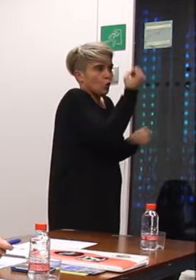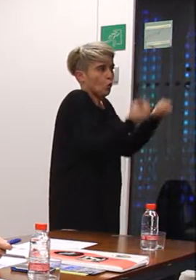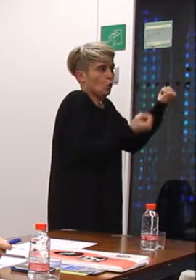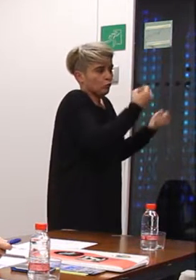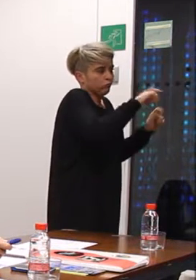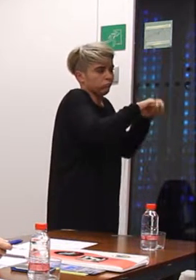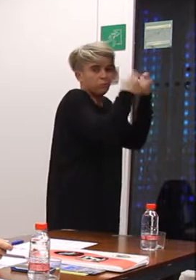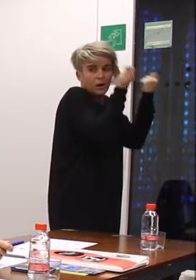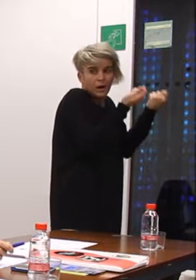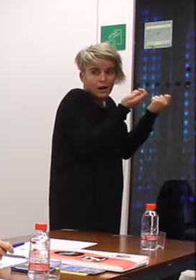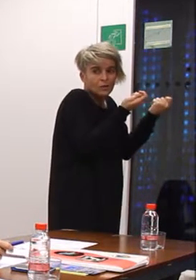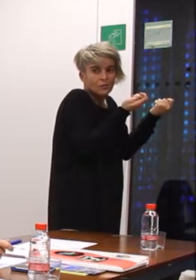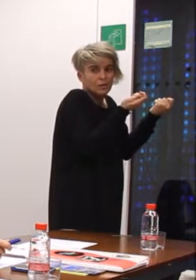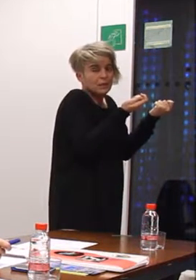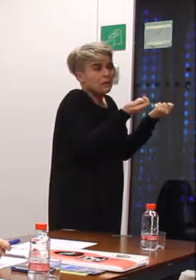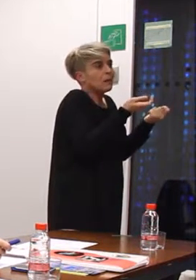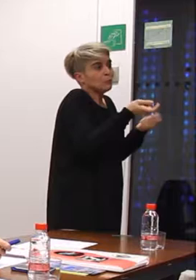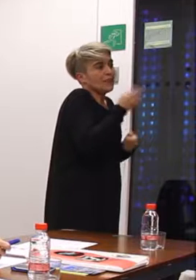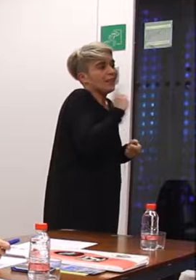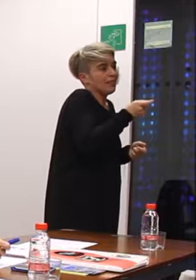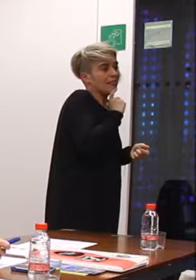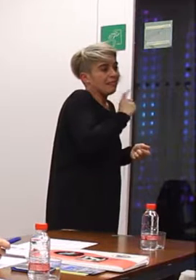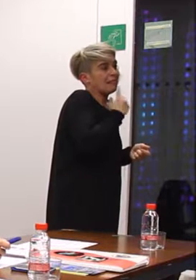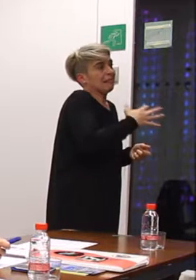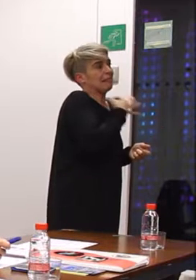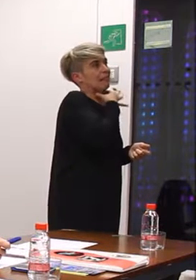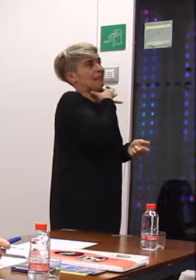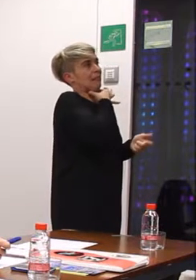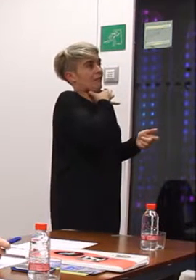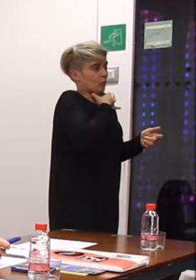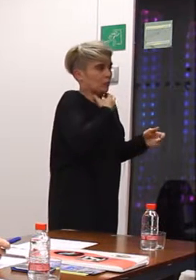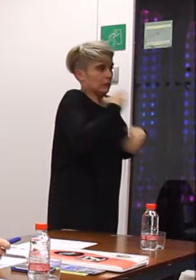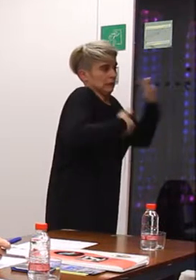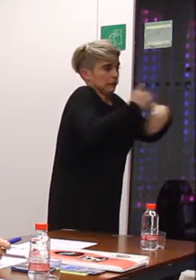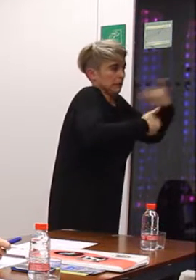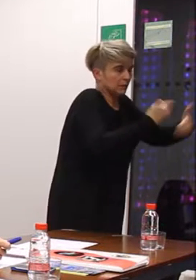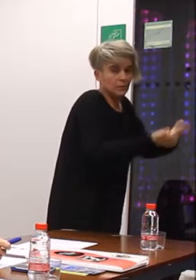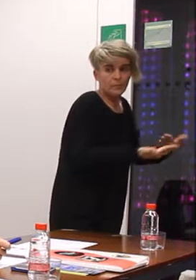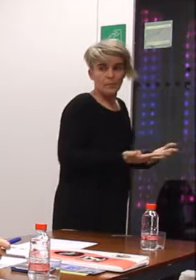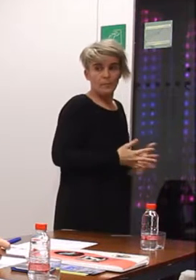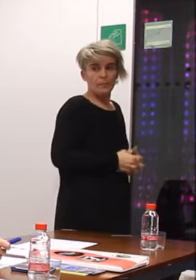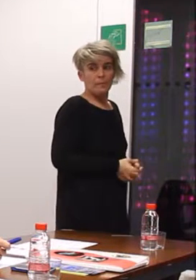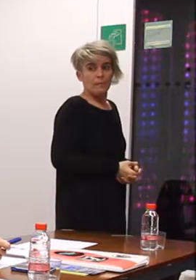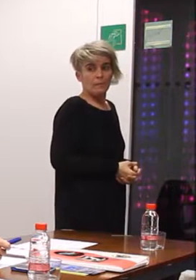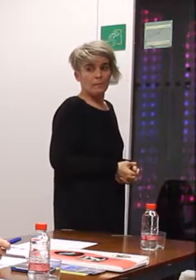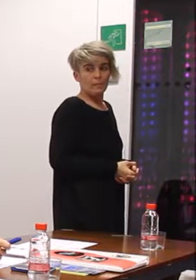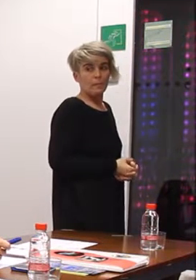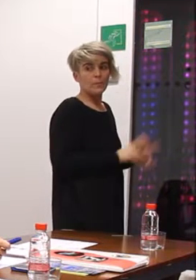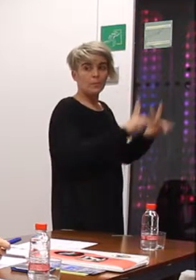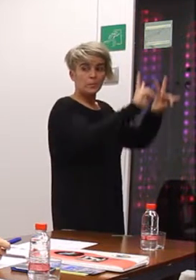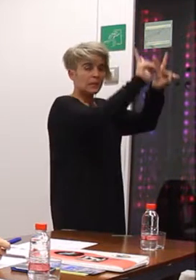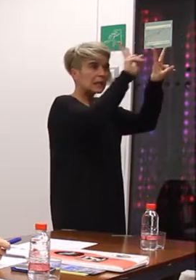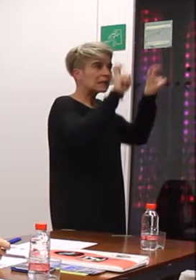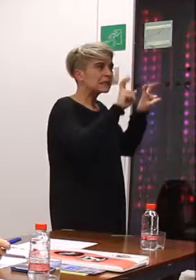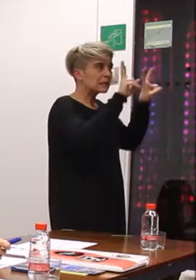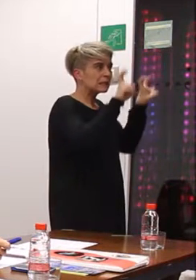probablemente vamos a tener dificultades para si tenemos que, por ejemplo, pues en el tema de